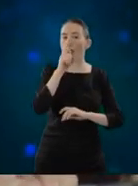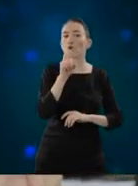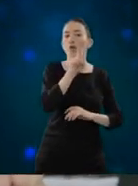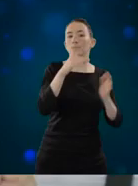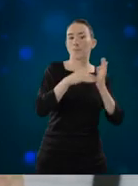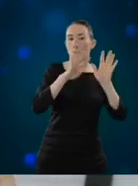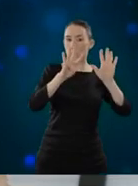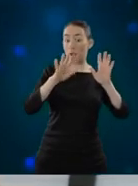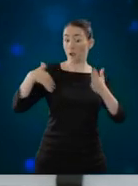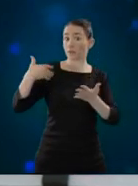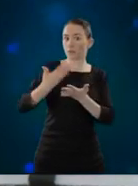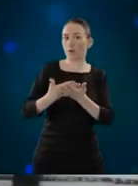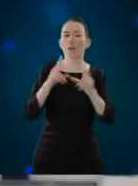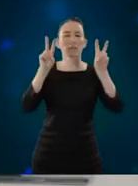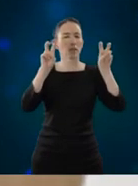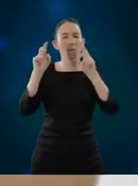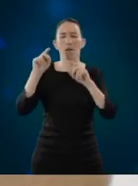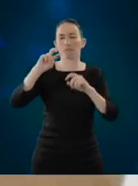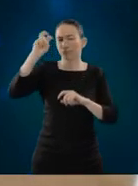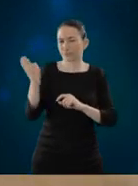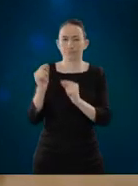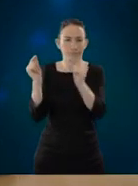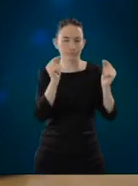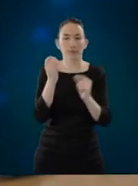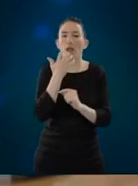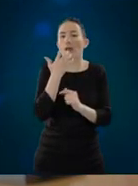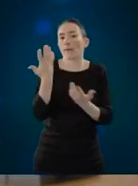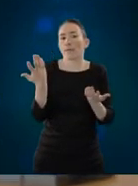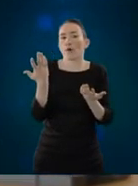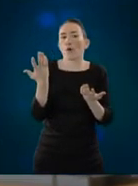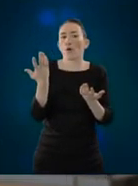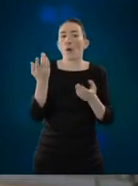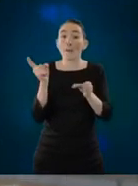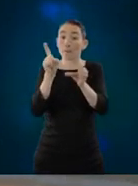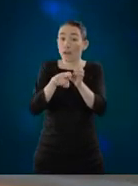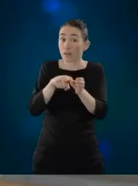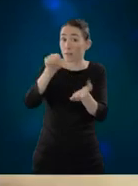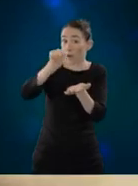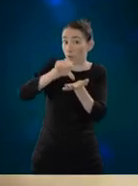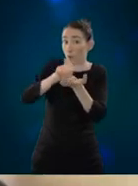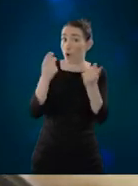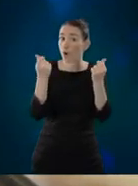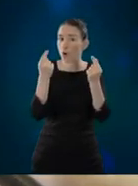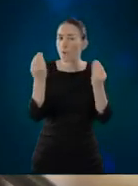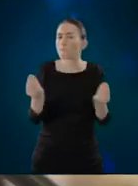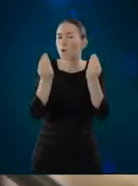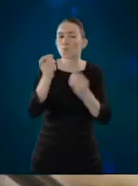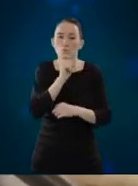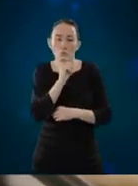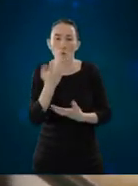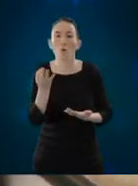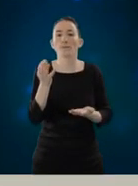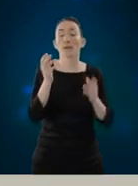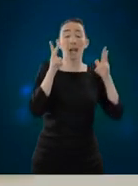Desde que se creó en el 2009 se han tratado muchos temas, como la reflexión sobre la mejor forma de participar en la